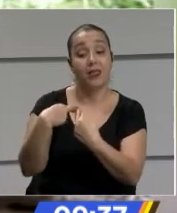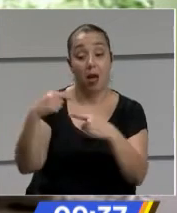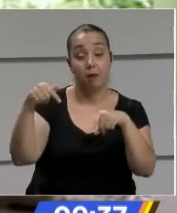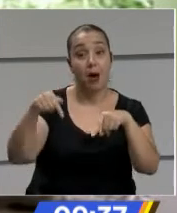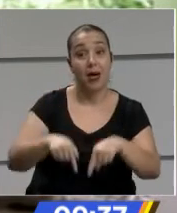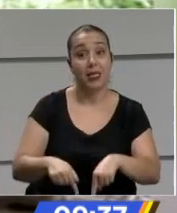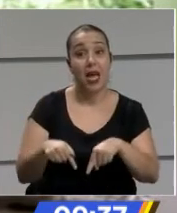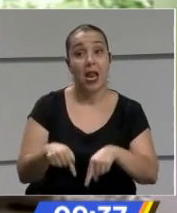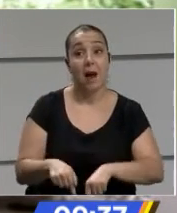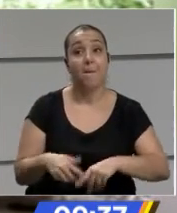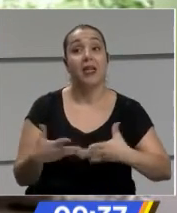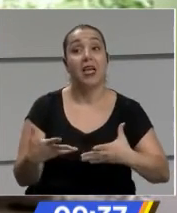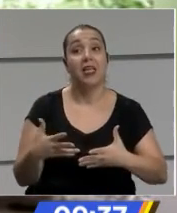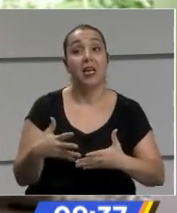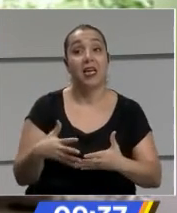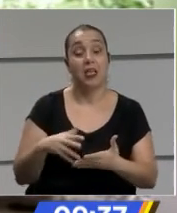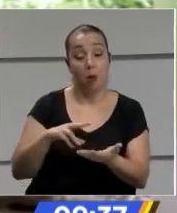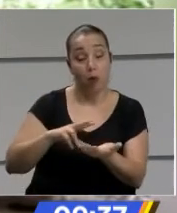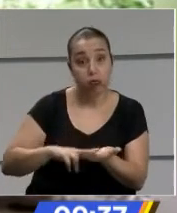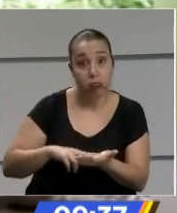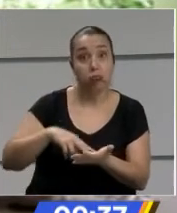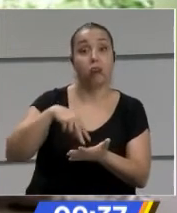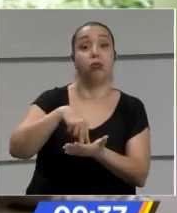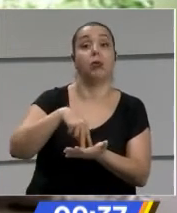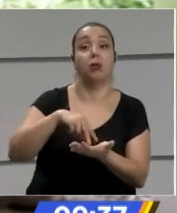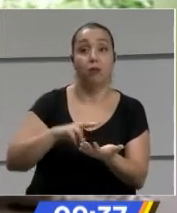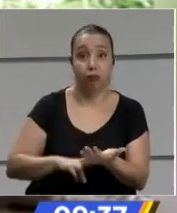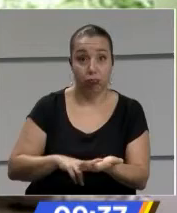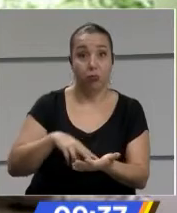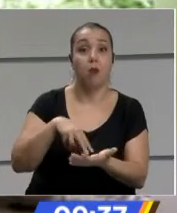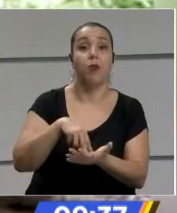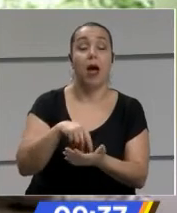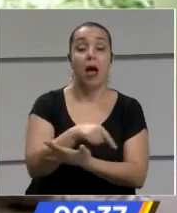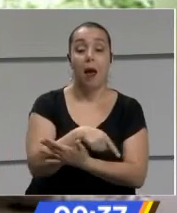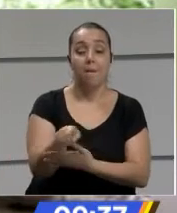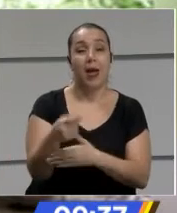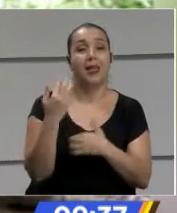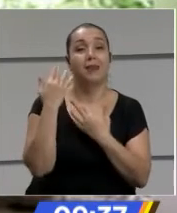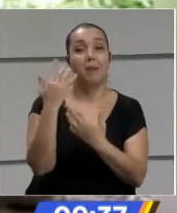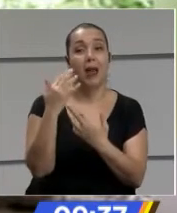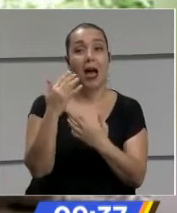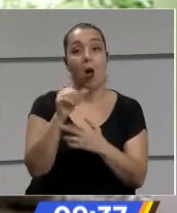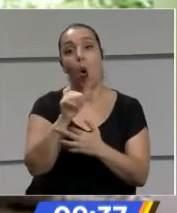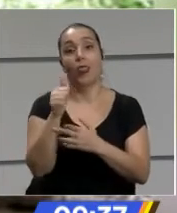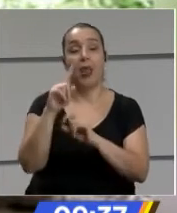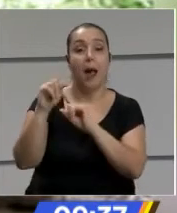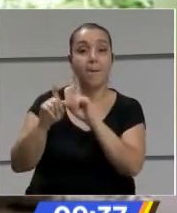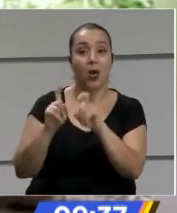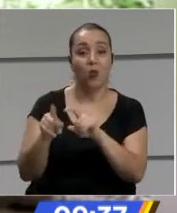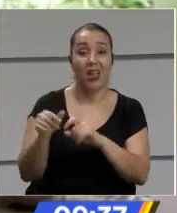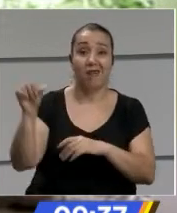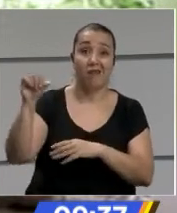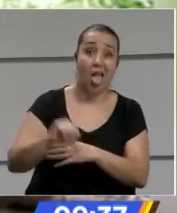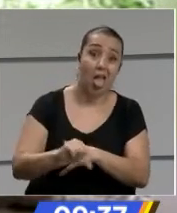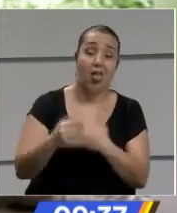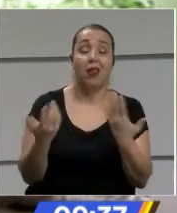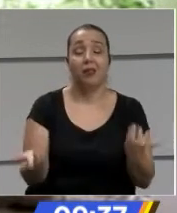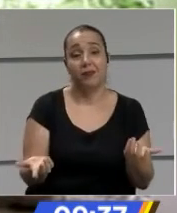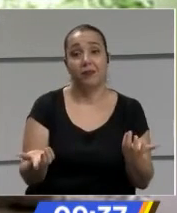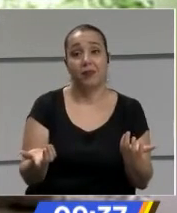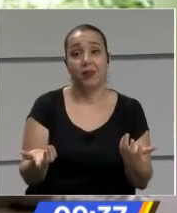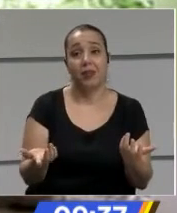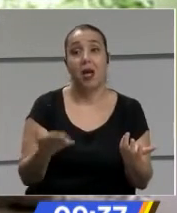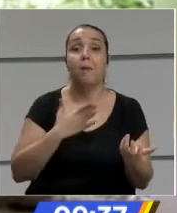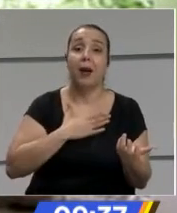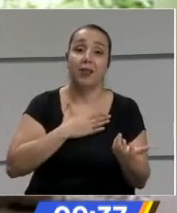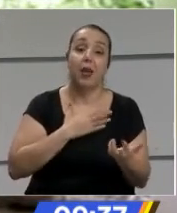piso y se va a levantar para esperar la siguiente pregunta. Cuando pierda, o si pierde, pues va a